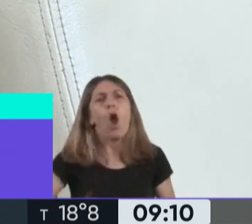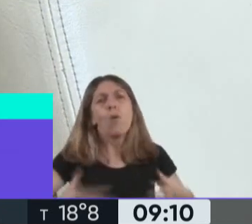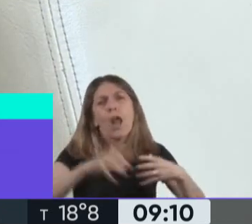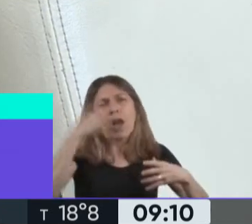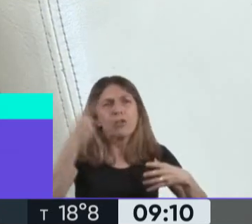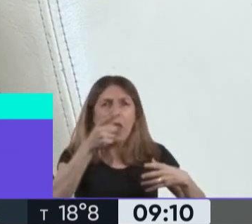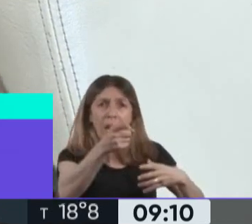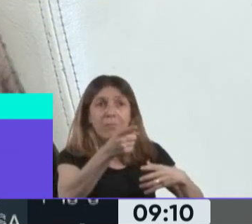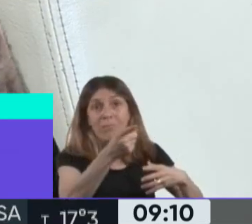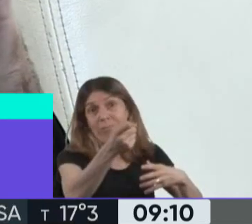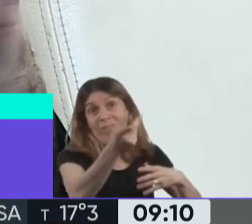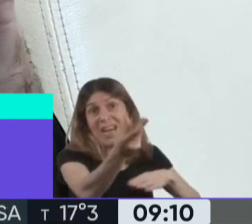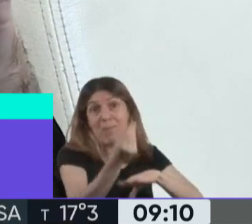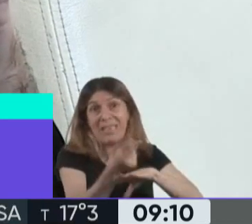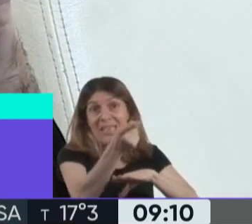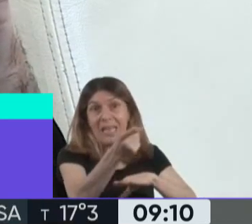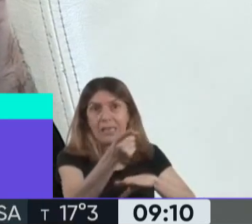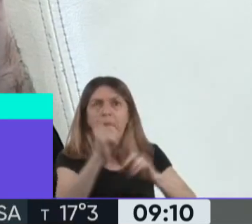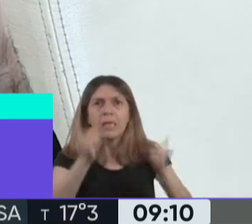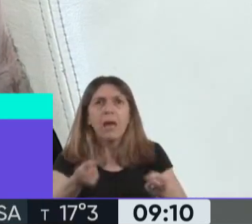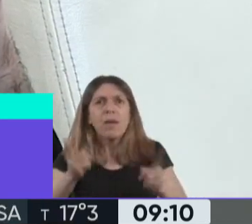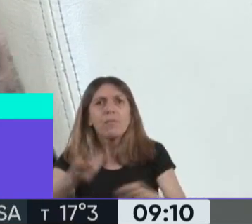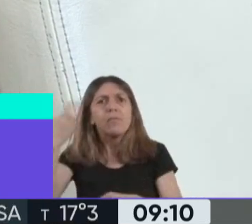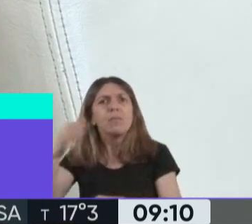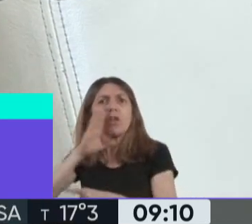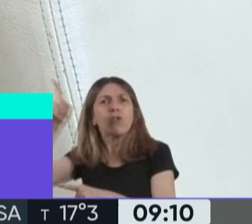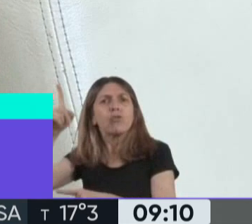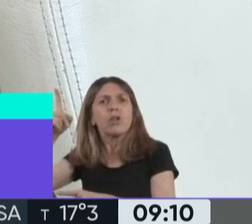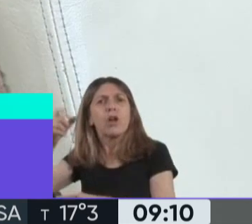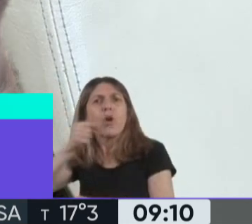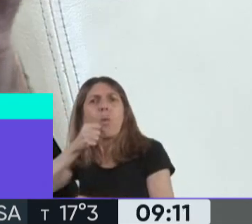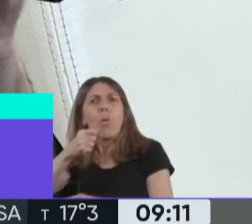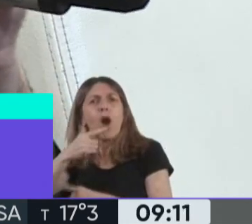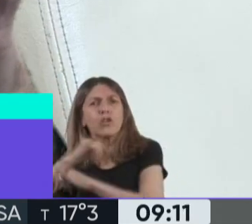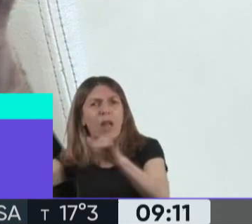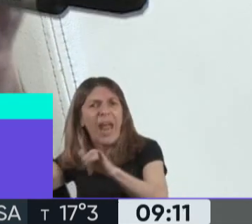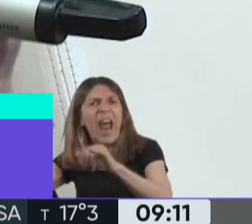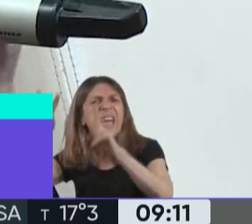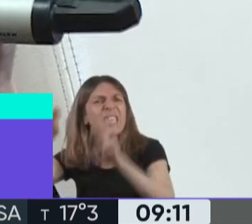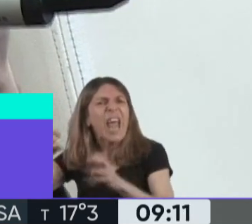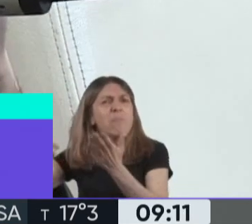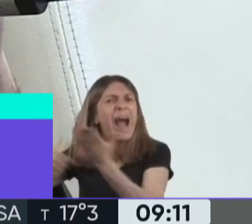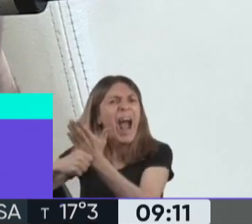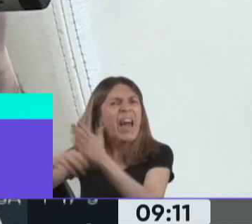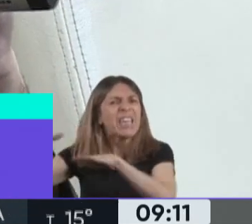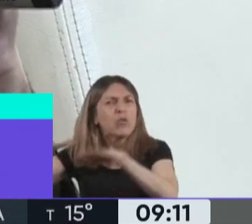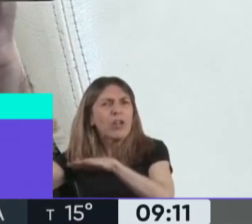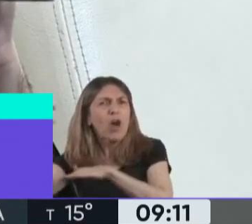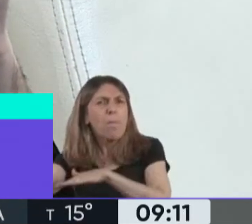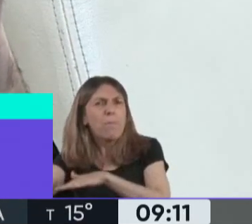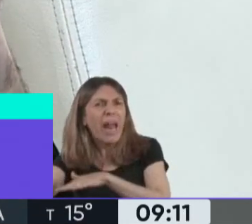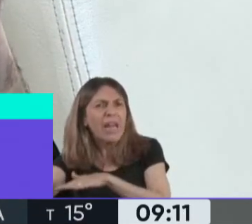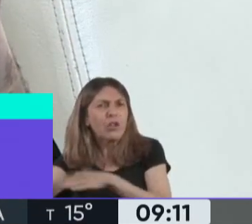suyo, con respecto, ayer manifestó justamente la vocera del Gobierno de Estados Unidos con respecto al tema carnes, que había una codicia del sector de